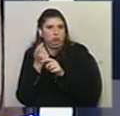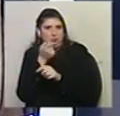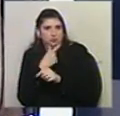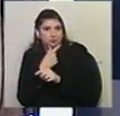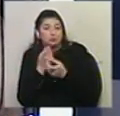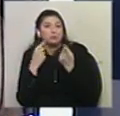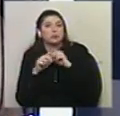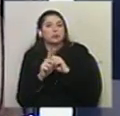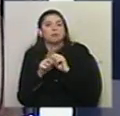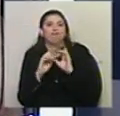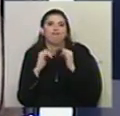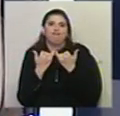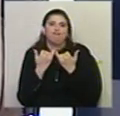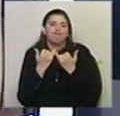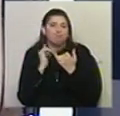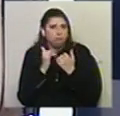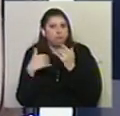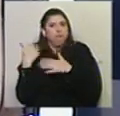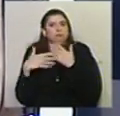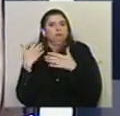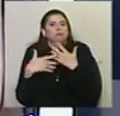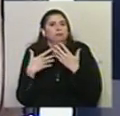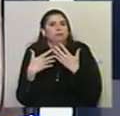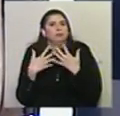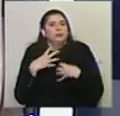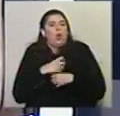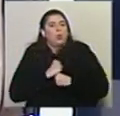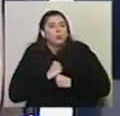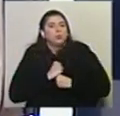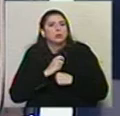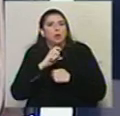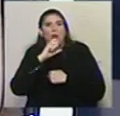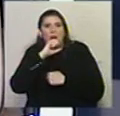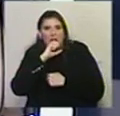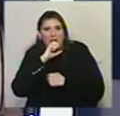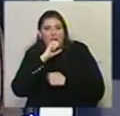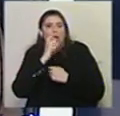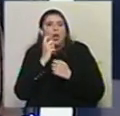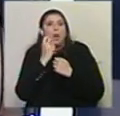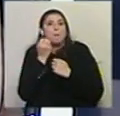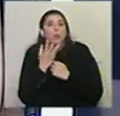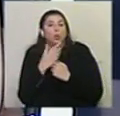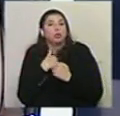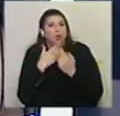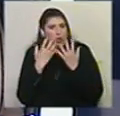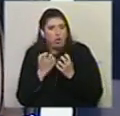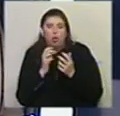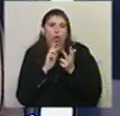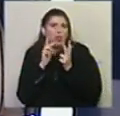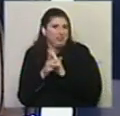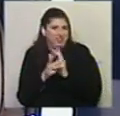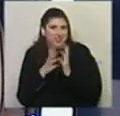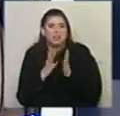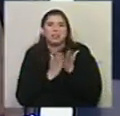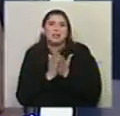genera mucha angustia, mucha bronca, porque además quiero decir algo que lo digo todas las veces que